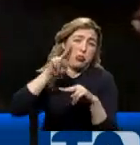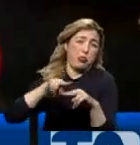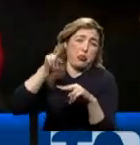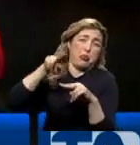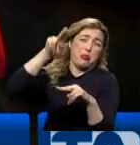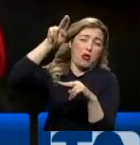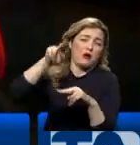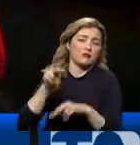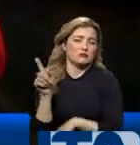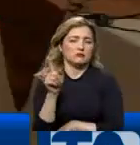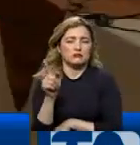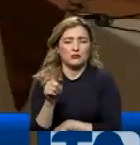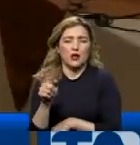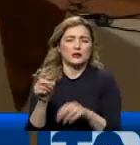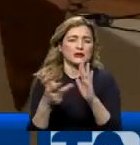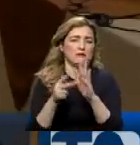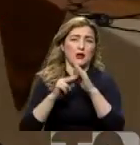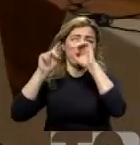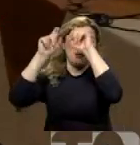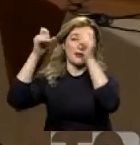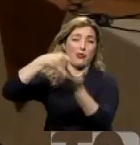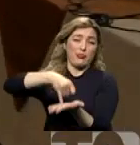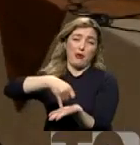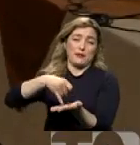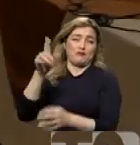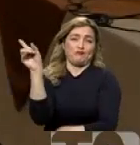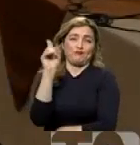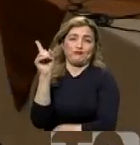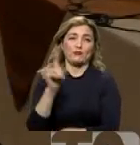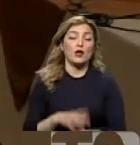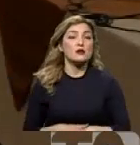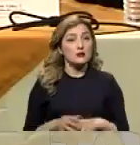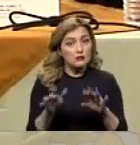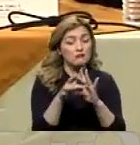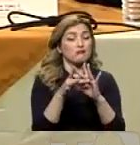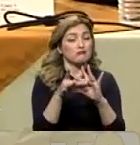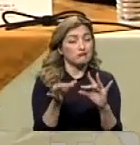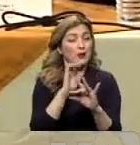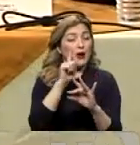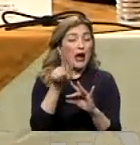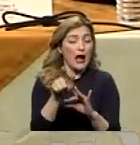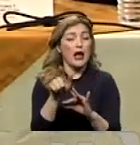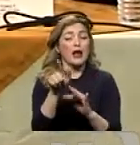las empresas a debilitarlas. Esperan que el texto pueda aprobarse esta tarde y